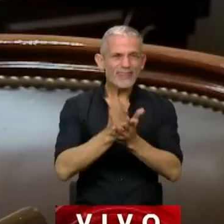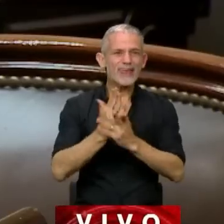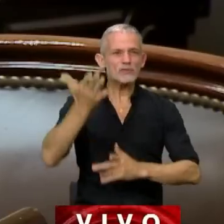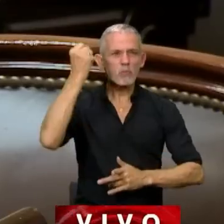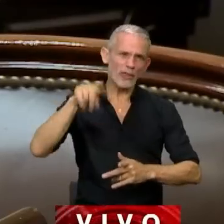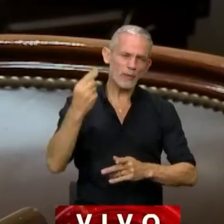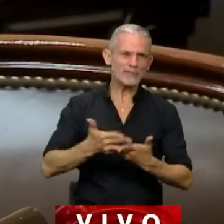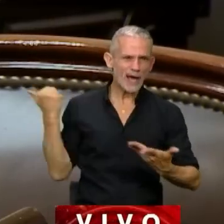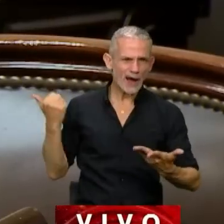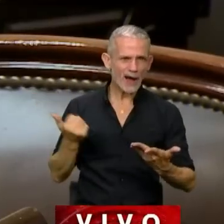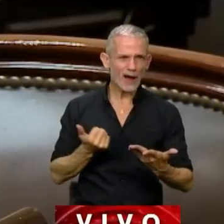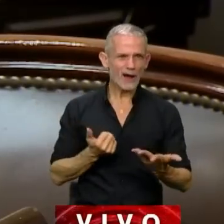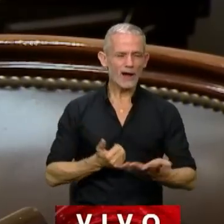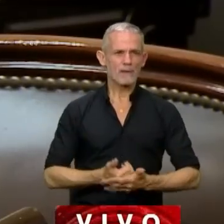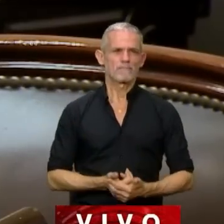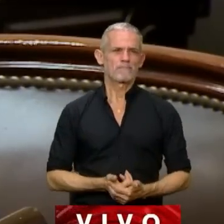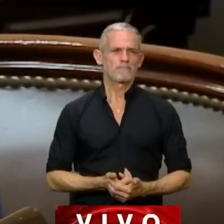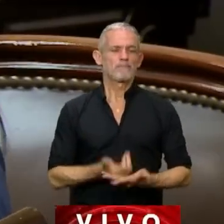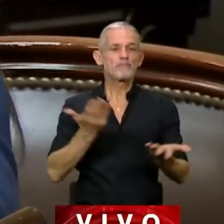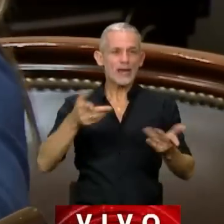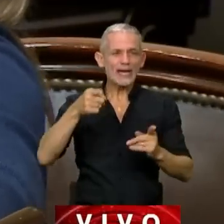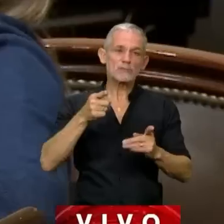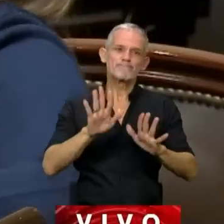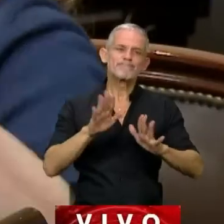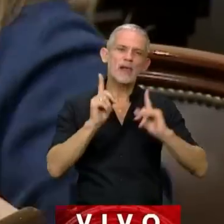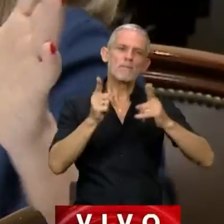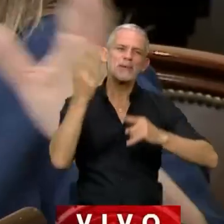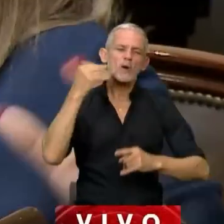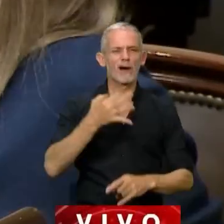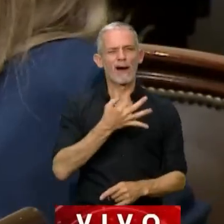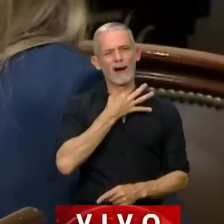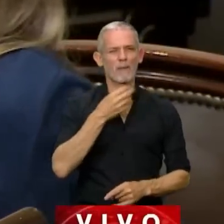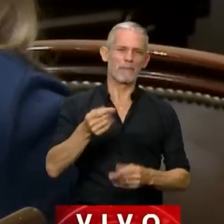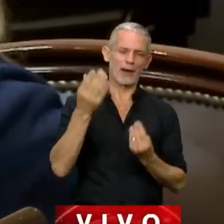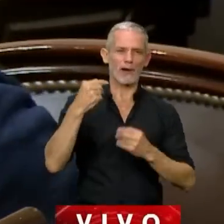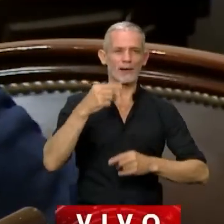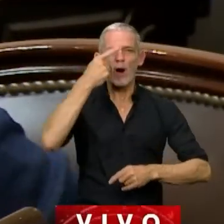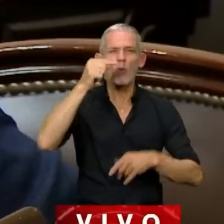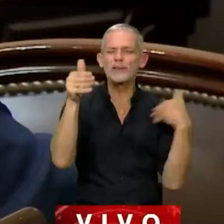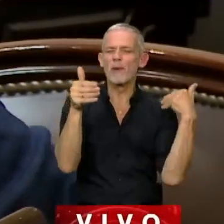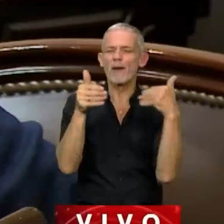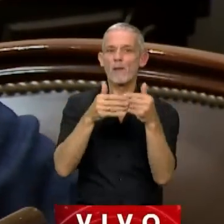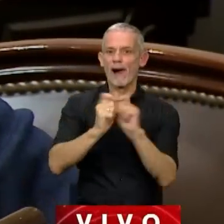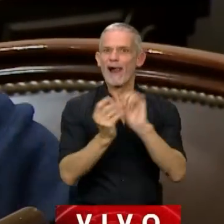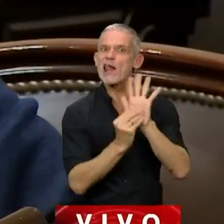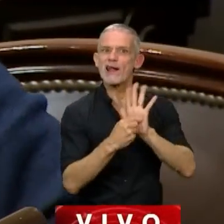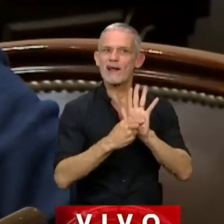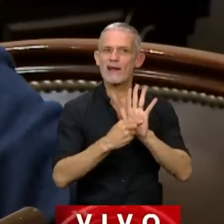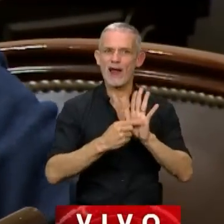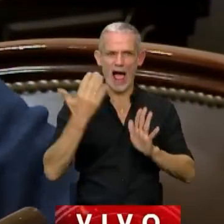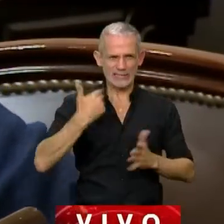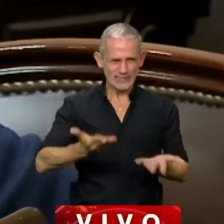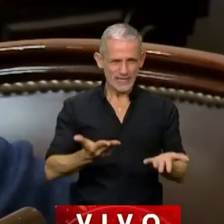salarial de los trabajadores. Esto es lo que hicieron con la picardía que se mandaron a último momento, señor